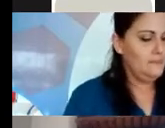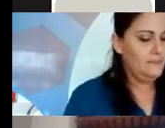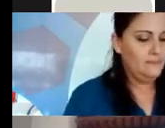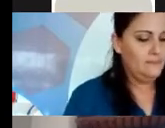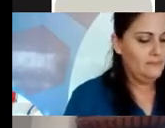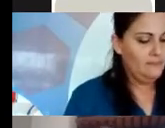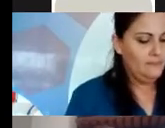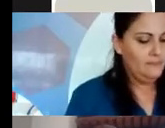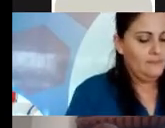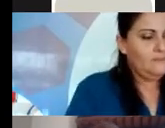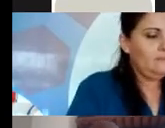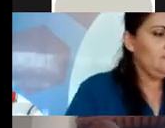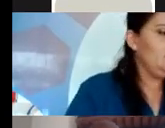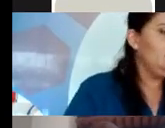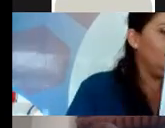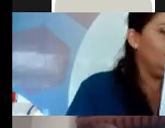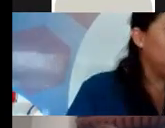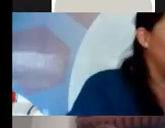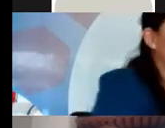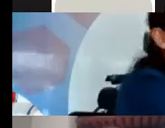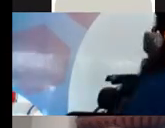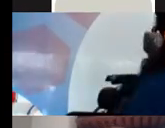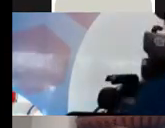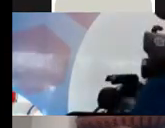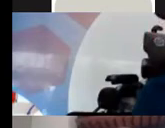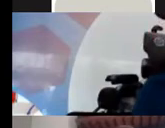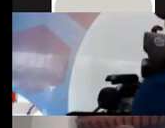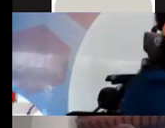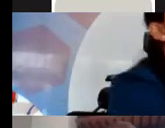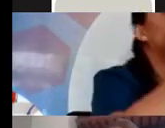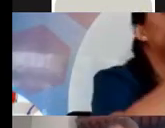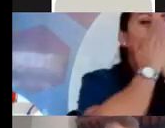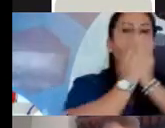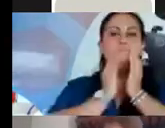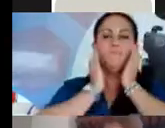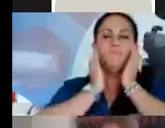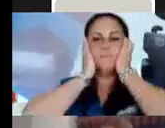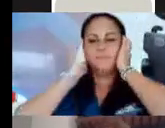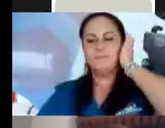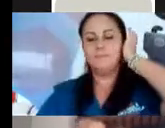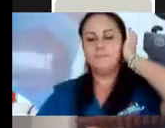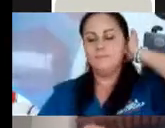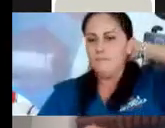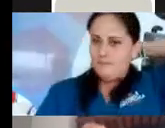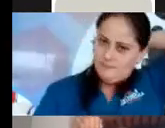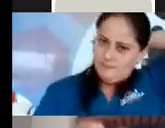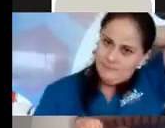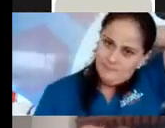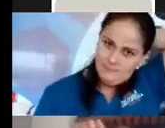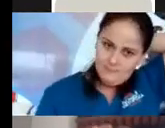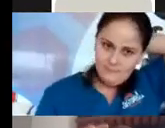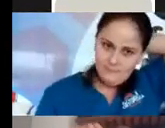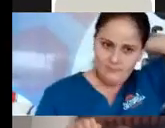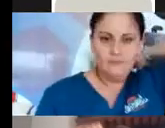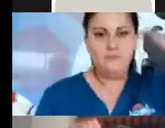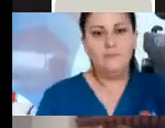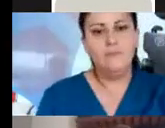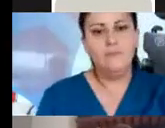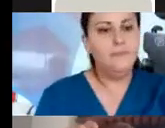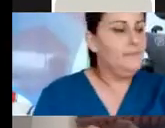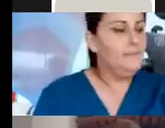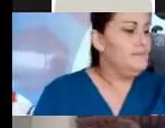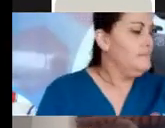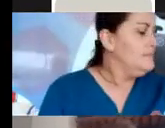venimos viendo desde hace mucho tiempo y en el pasado. Sobre todo en los espaldares de aluminio, siempre hay un movimiento, siempre